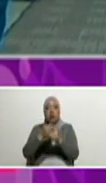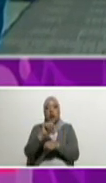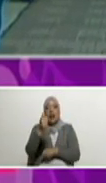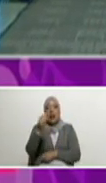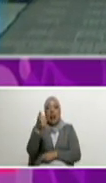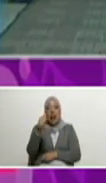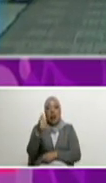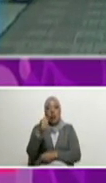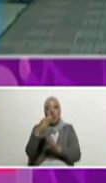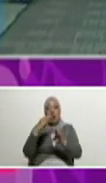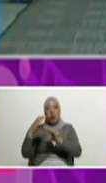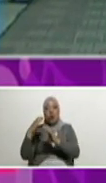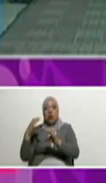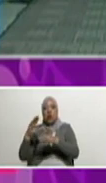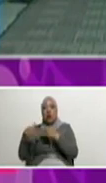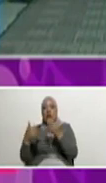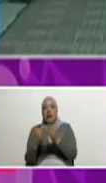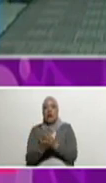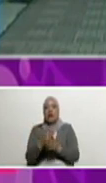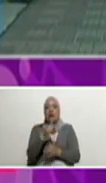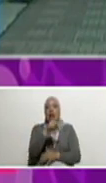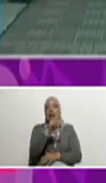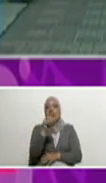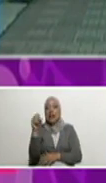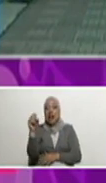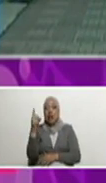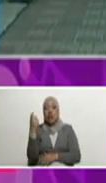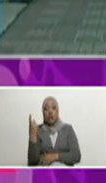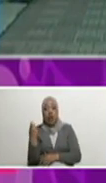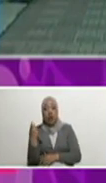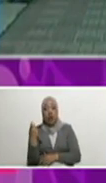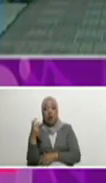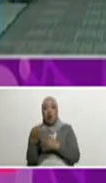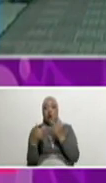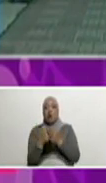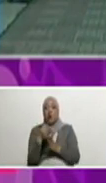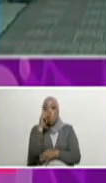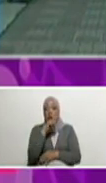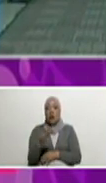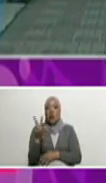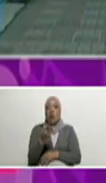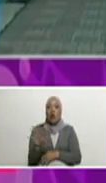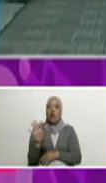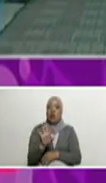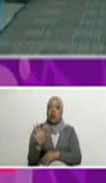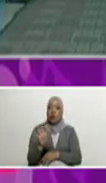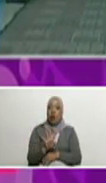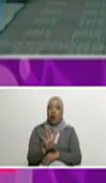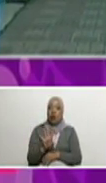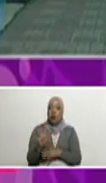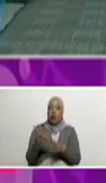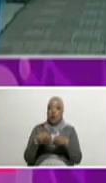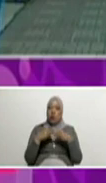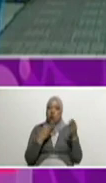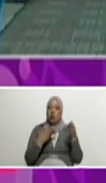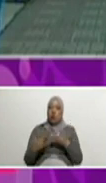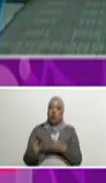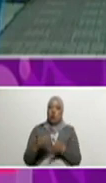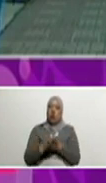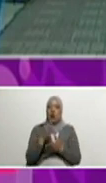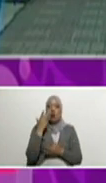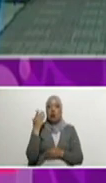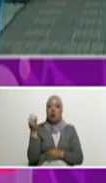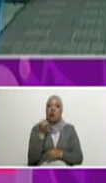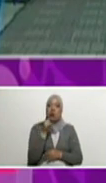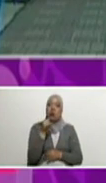10, pero tenemos que llegar a 100 unidades móviles que estén a lo largo y ancho del país. Allá recibe el pase Gabriela